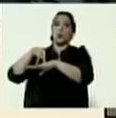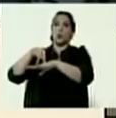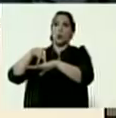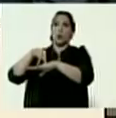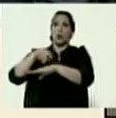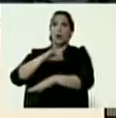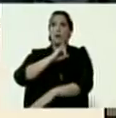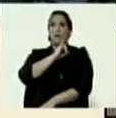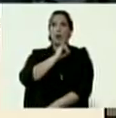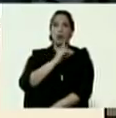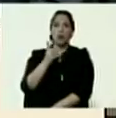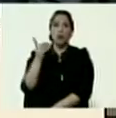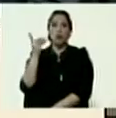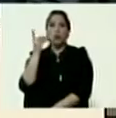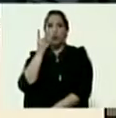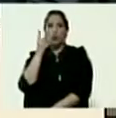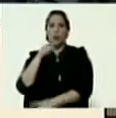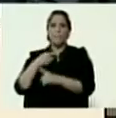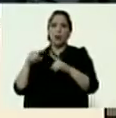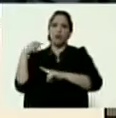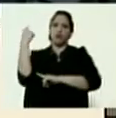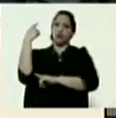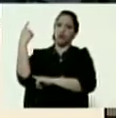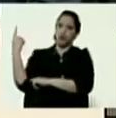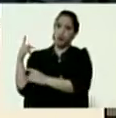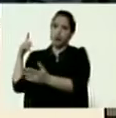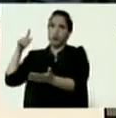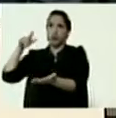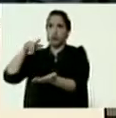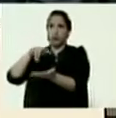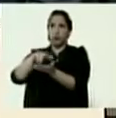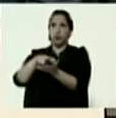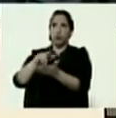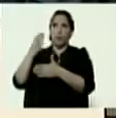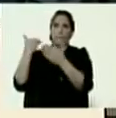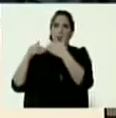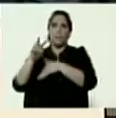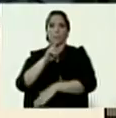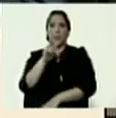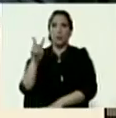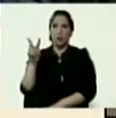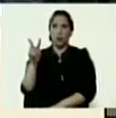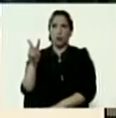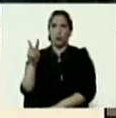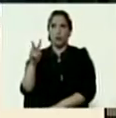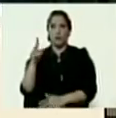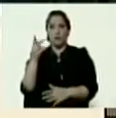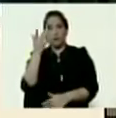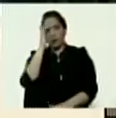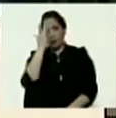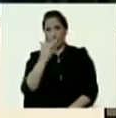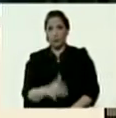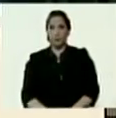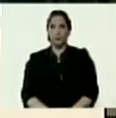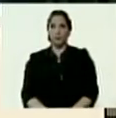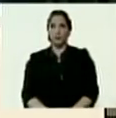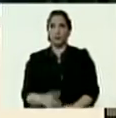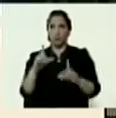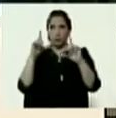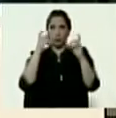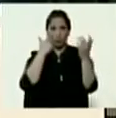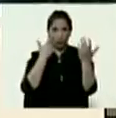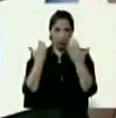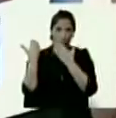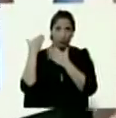Cúcuta a el malhadado concierto del pasado día 22 de febrero. Aquí está tomándose una fotografía